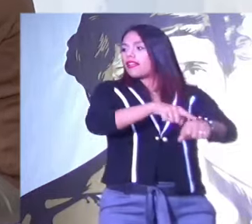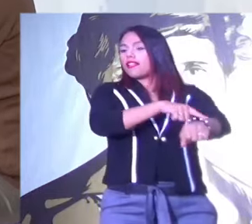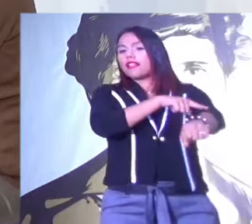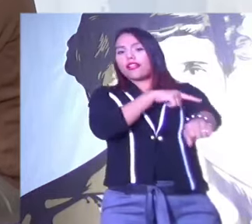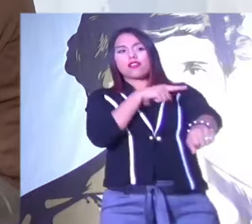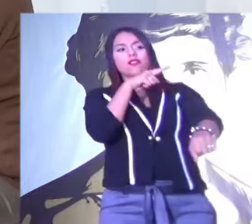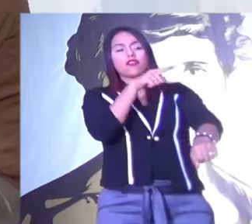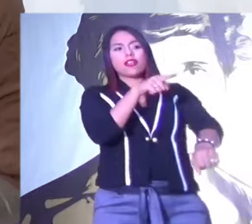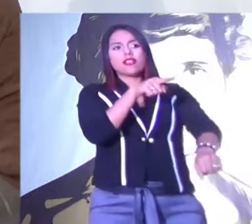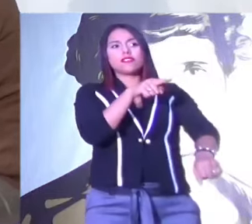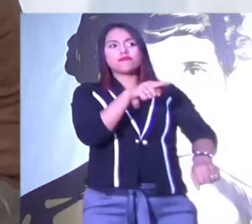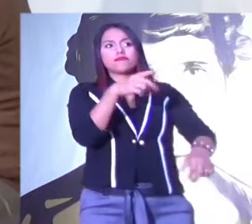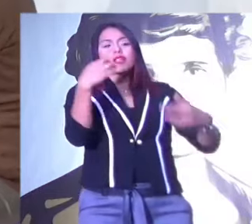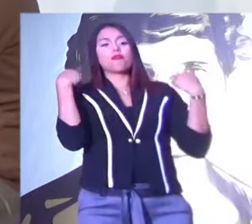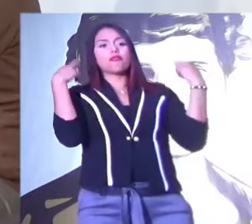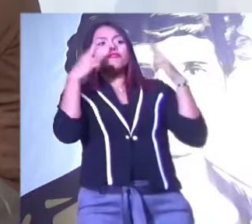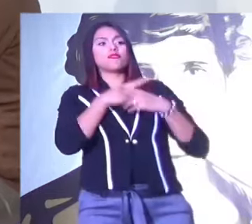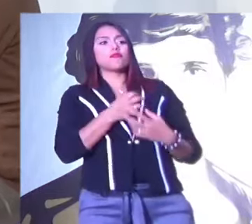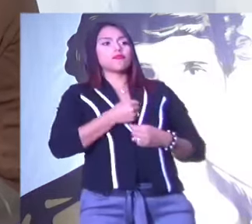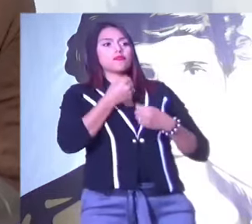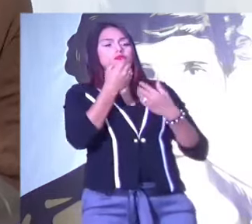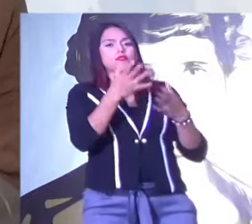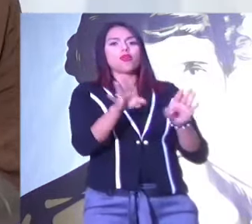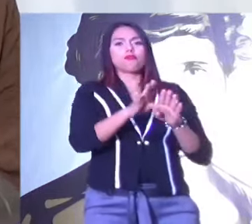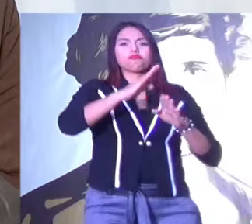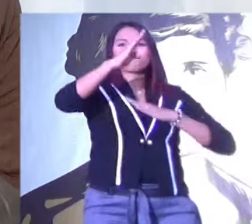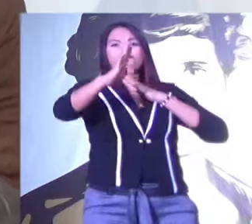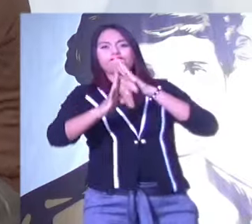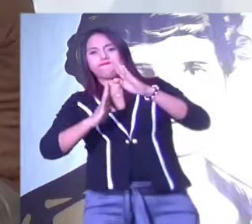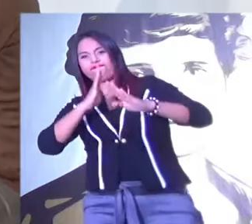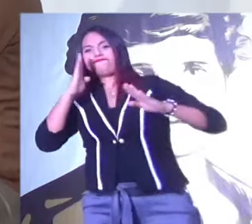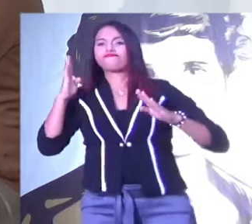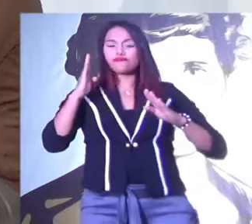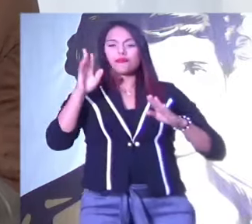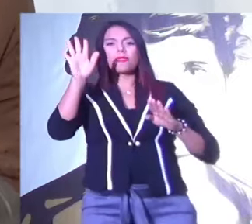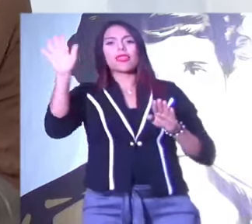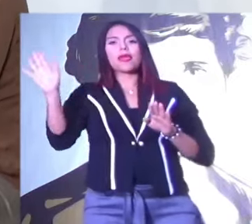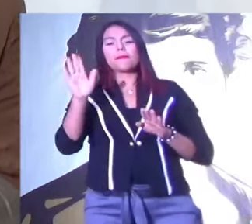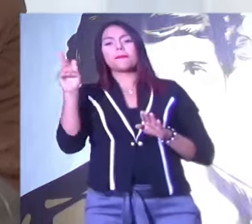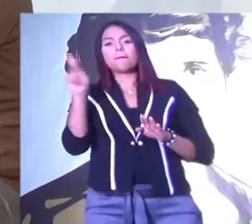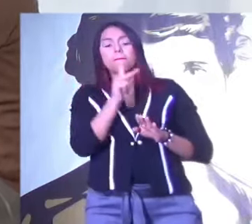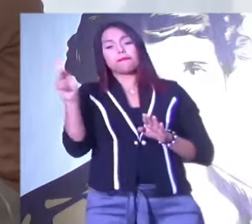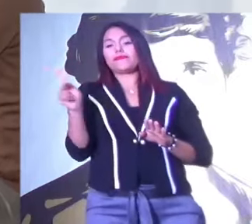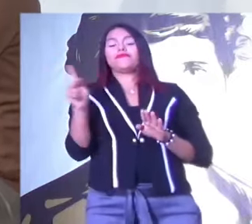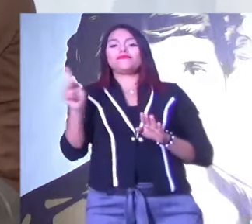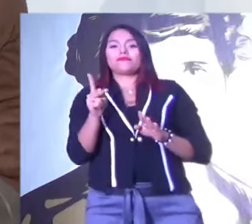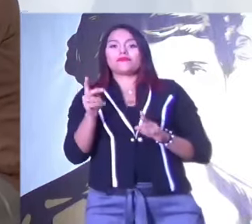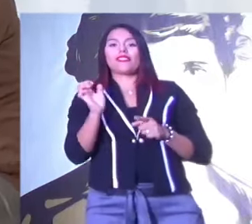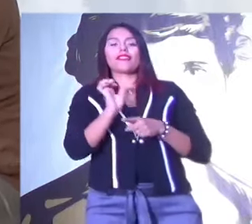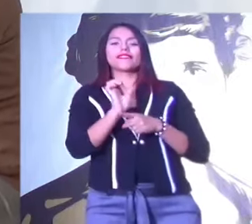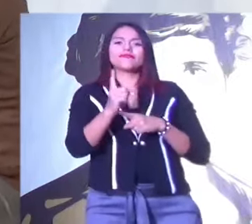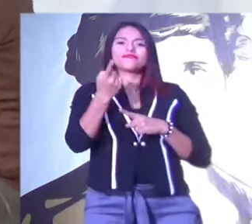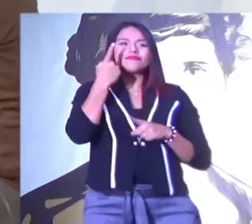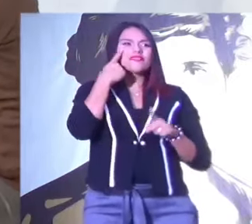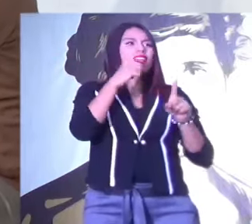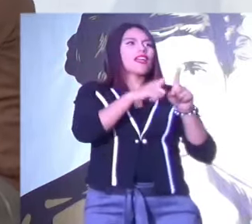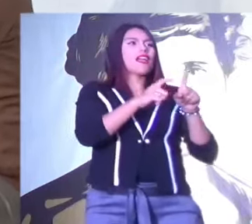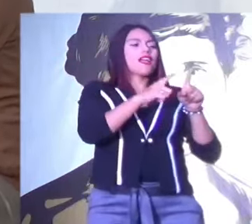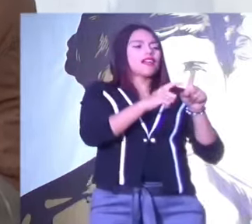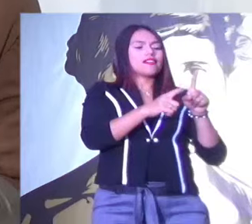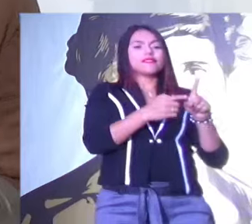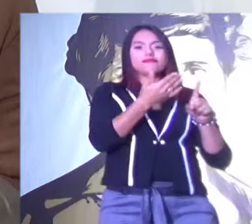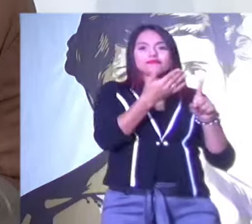poesía como si fueran maestros de artes marciales, palabras que desarman a los antagonistas, a los